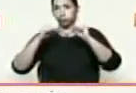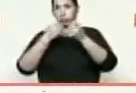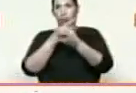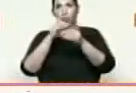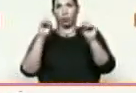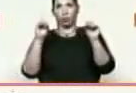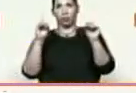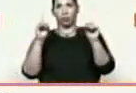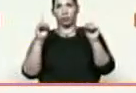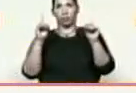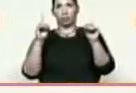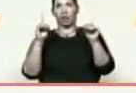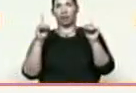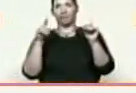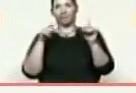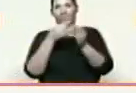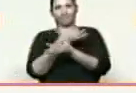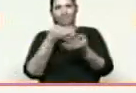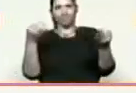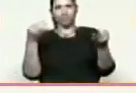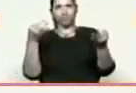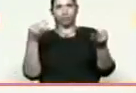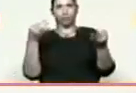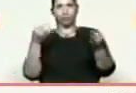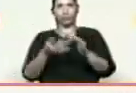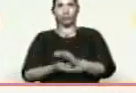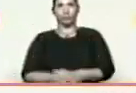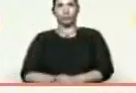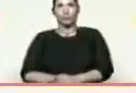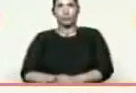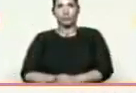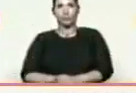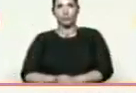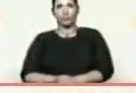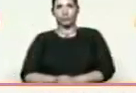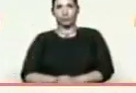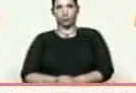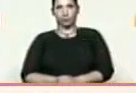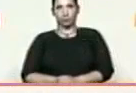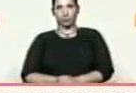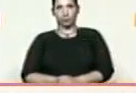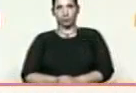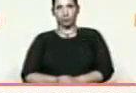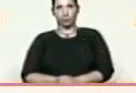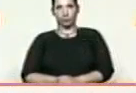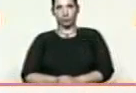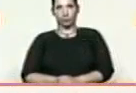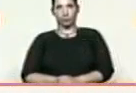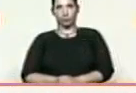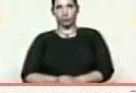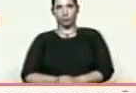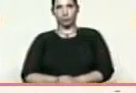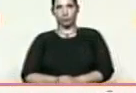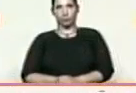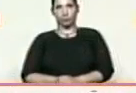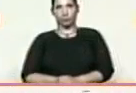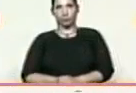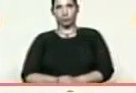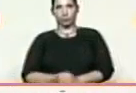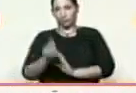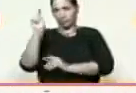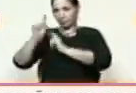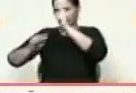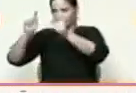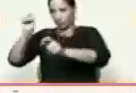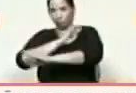era un ejercicio exclusivamente indirecto. Indirecto, solo a través de los representantes del